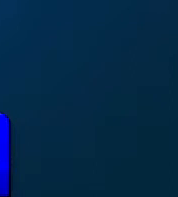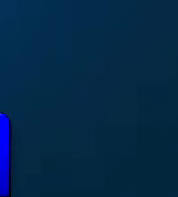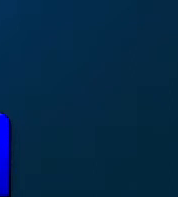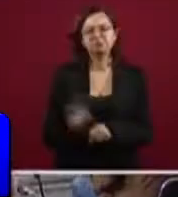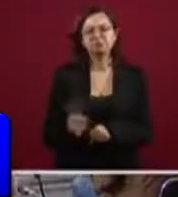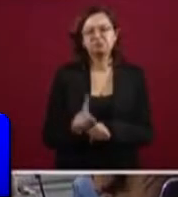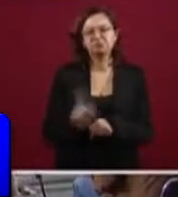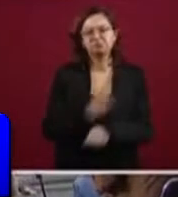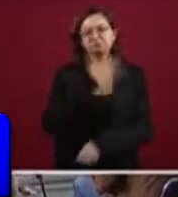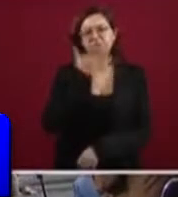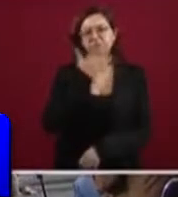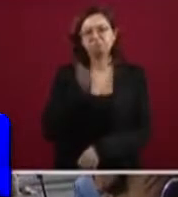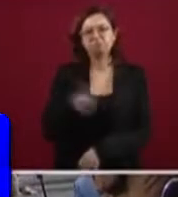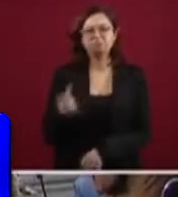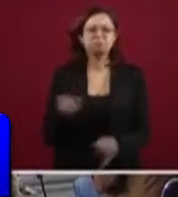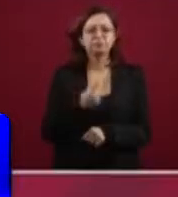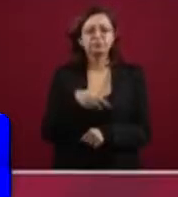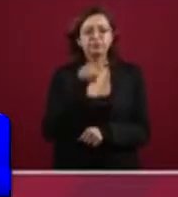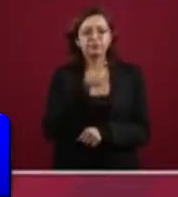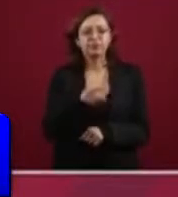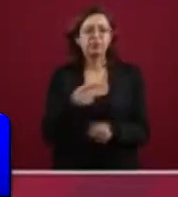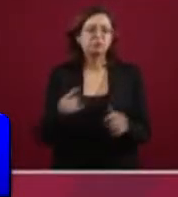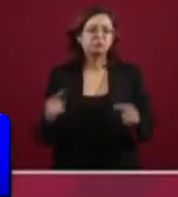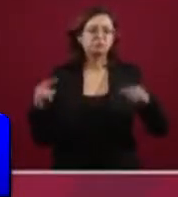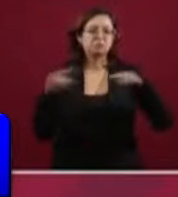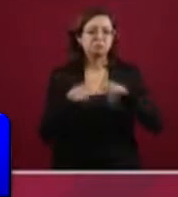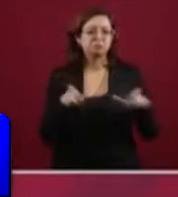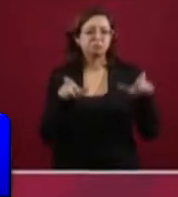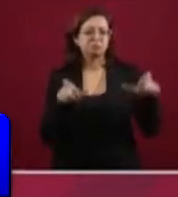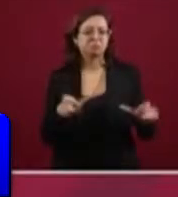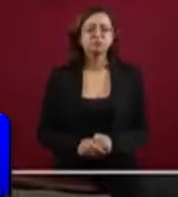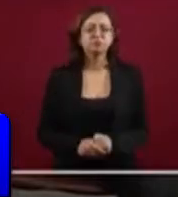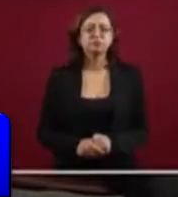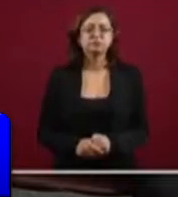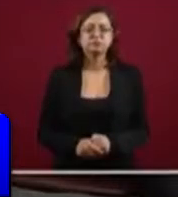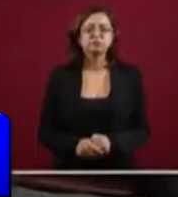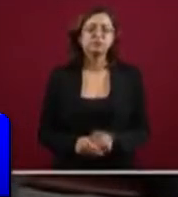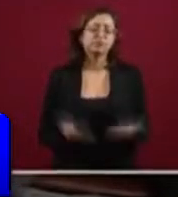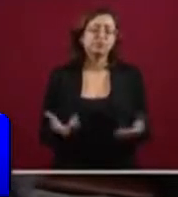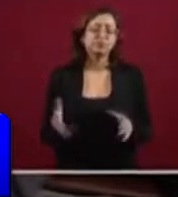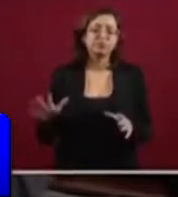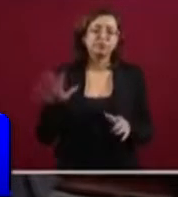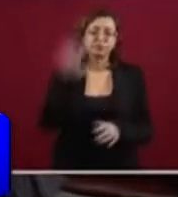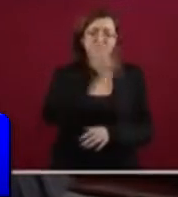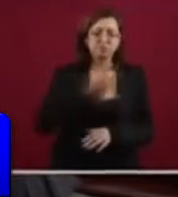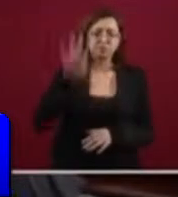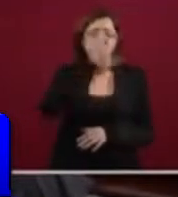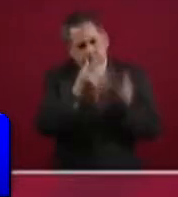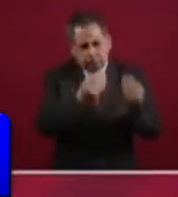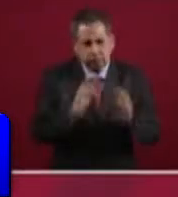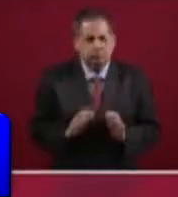presidente estadounidense Donald Trump en un tuit. A la oferta estadounidense de unir fuerzas contra el crimen organizado, el presidente mexicano ha respondido